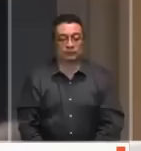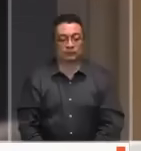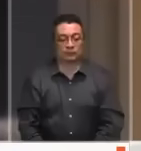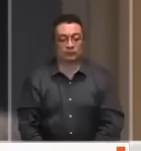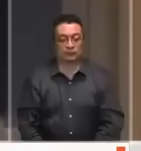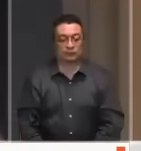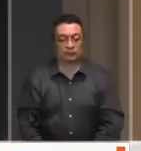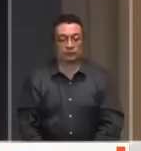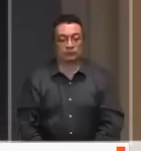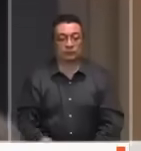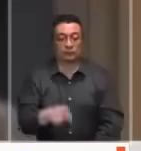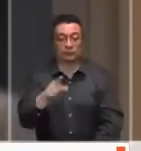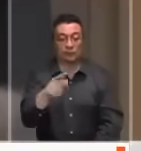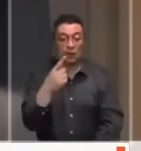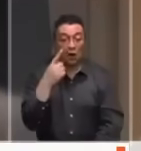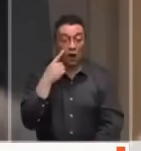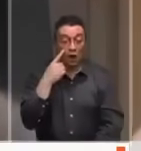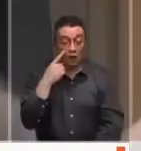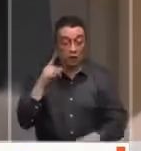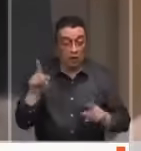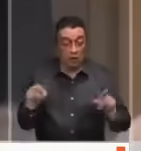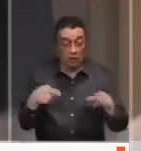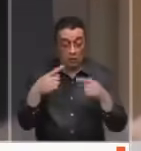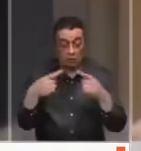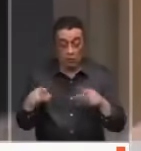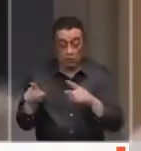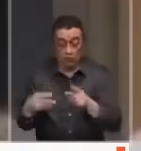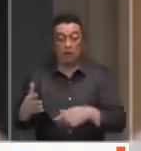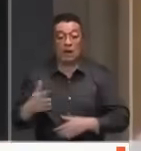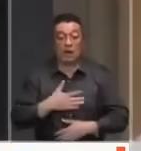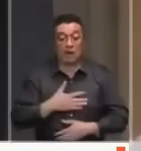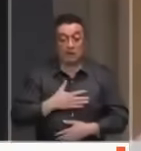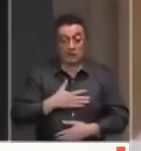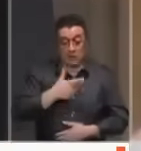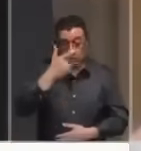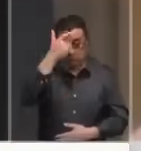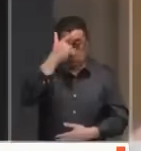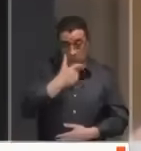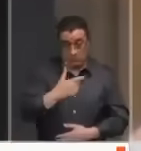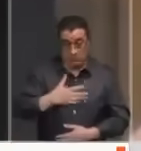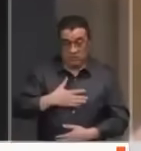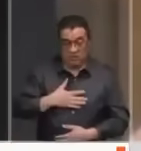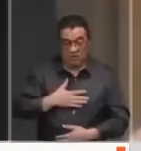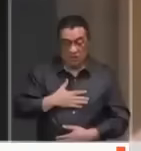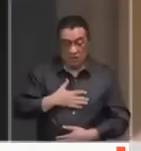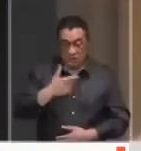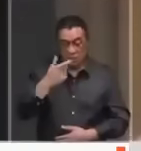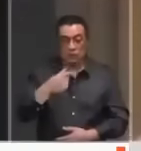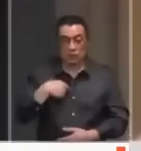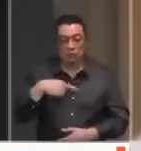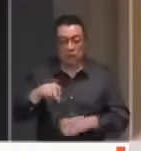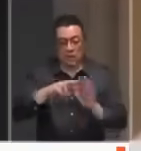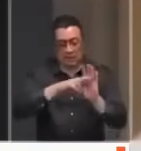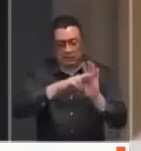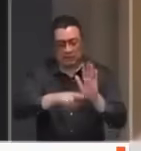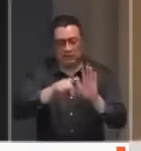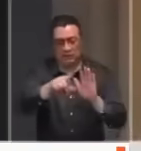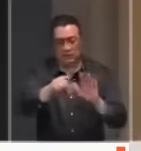A ver si reconocen esta música. Para mí personalmente lo representa